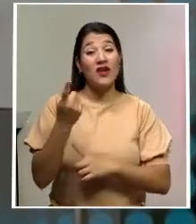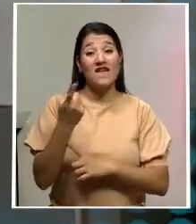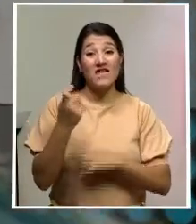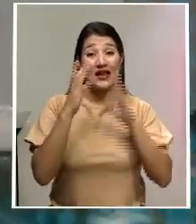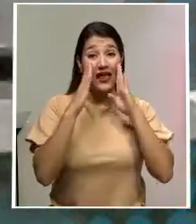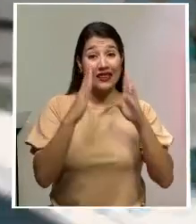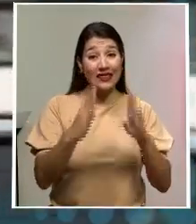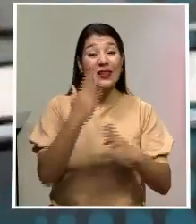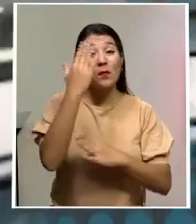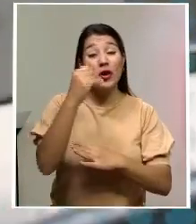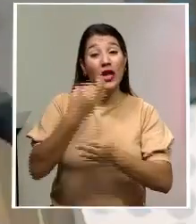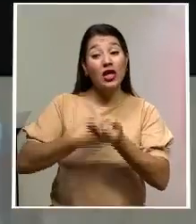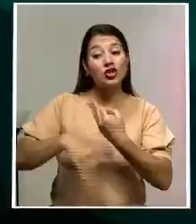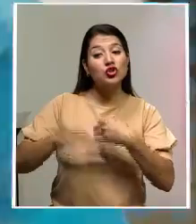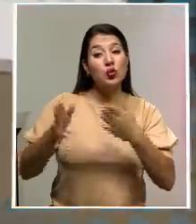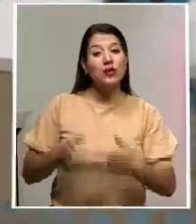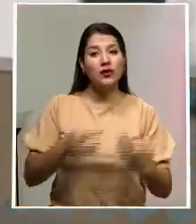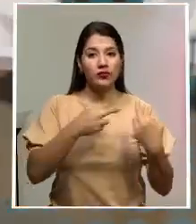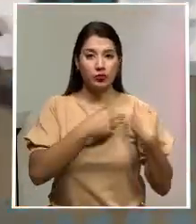las analizan.